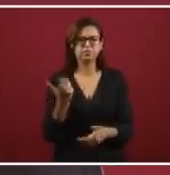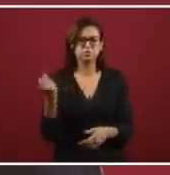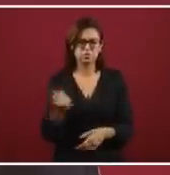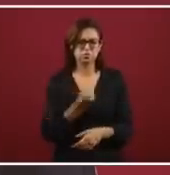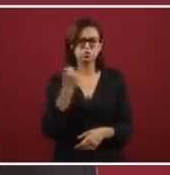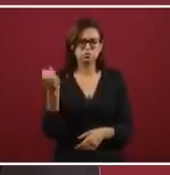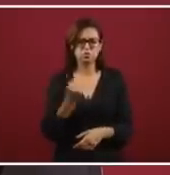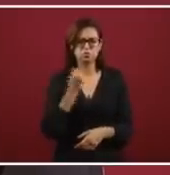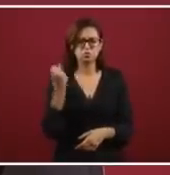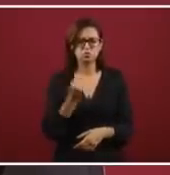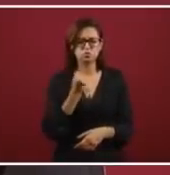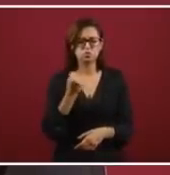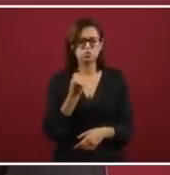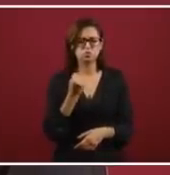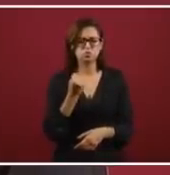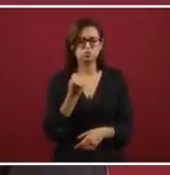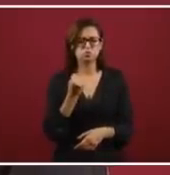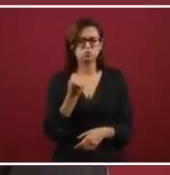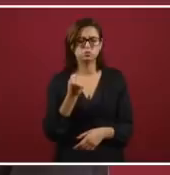afortunadamente